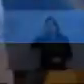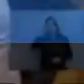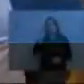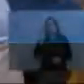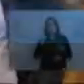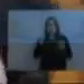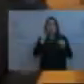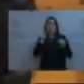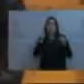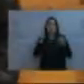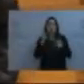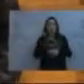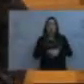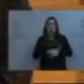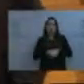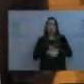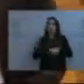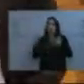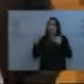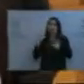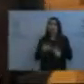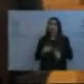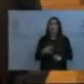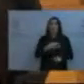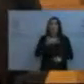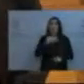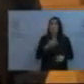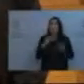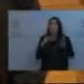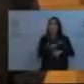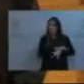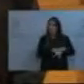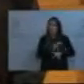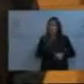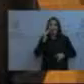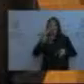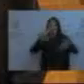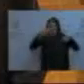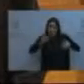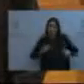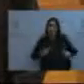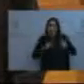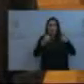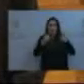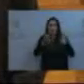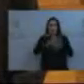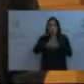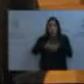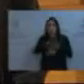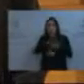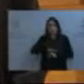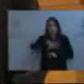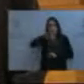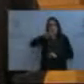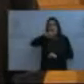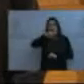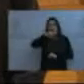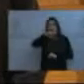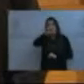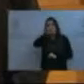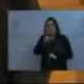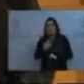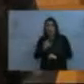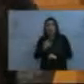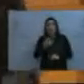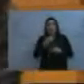palabra. Sí, muchas gracias, señor presidente. ¿Puede el Consejo de Gobierno dar una fecha cierta en la que los vecinos del barrio de Pumarabule puedan ocupar las viviendas de realojo comprometidas por el